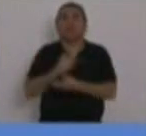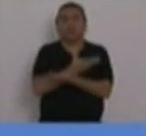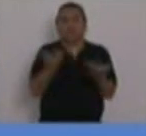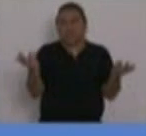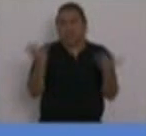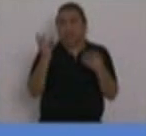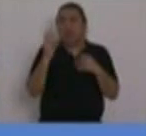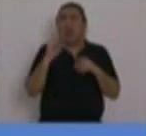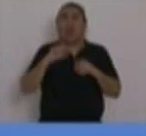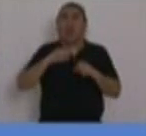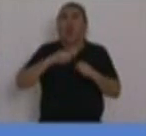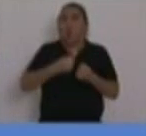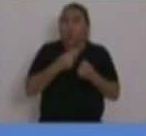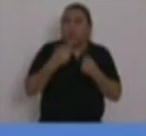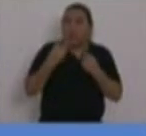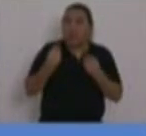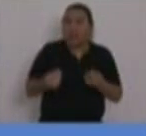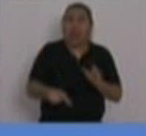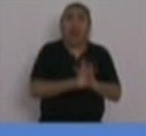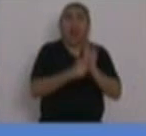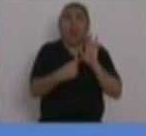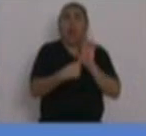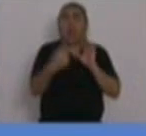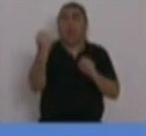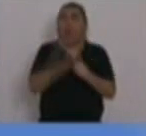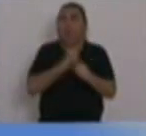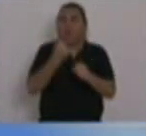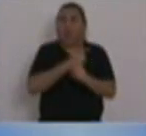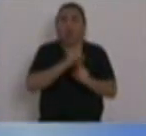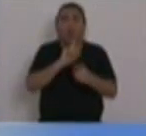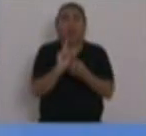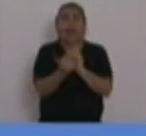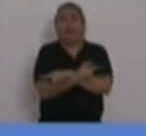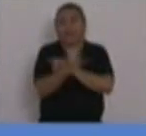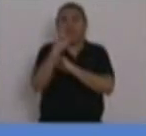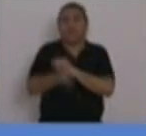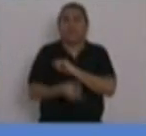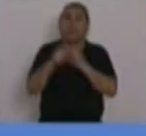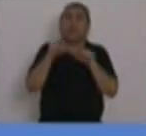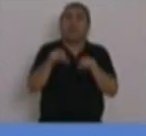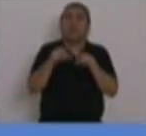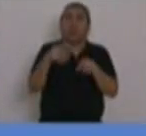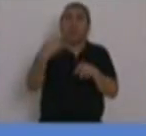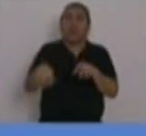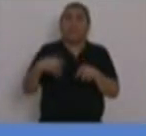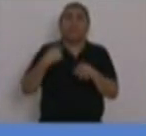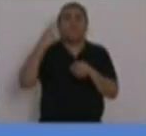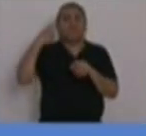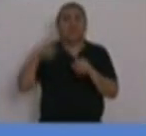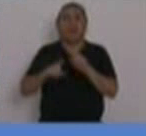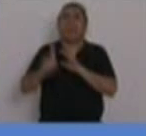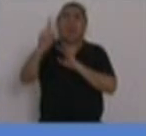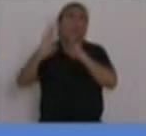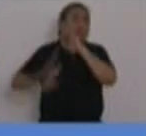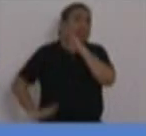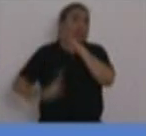tuvo la deuda que Argentina que tendrá que pagar, y usted dice que no, pero que nos va a condicionar por varios años más. Nazarena, no sé si